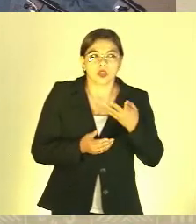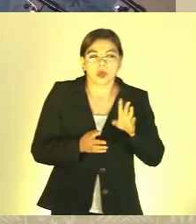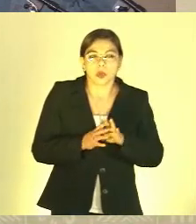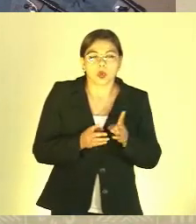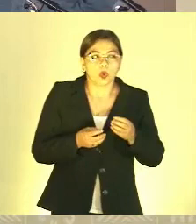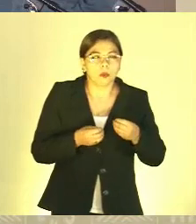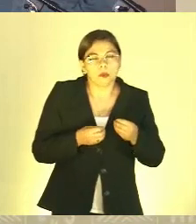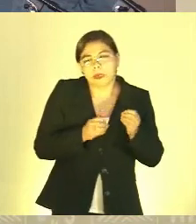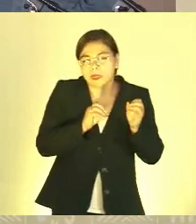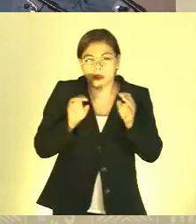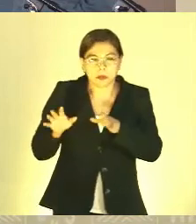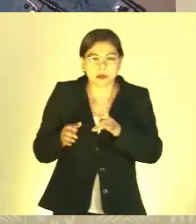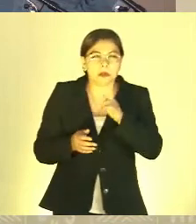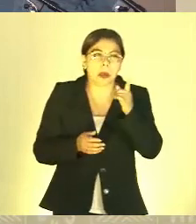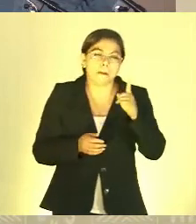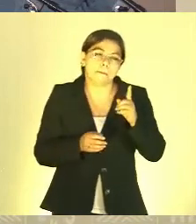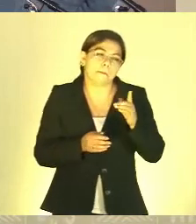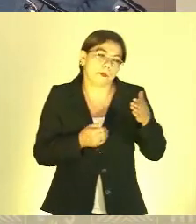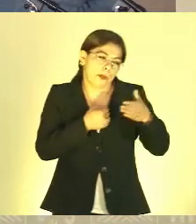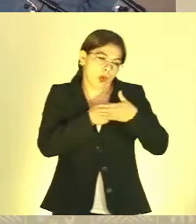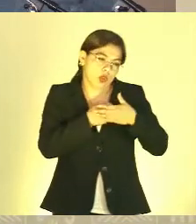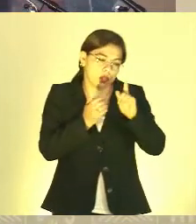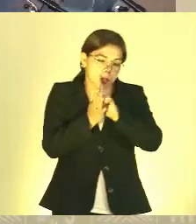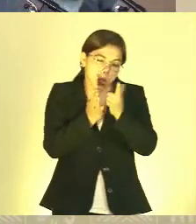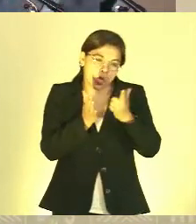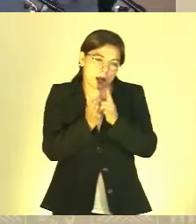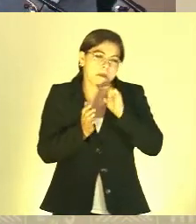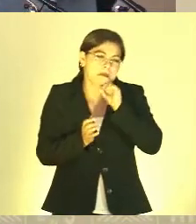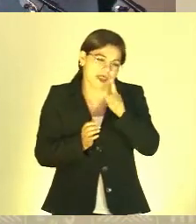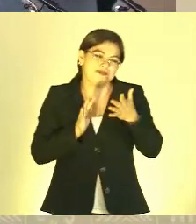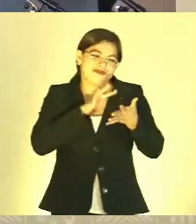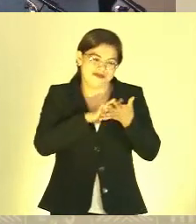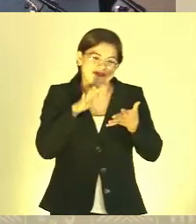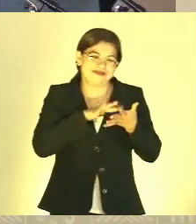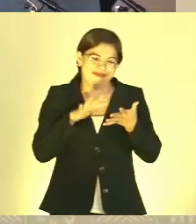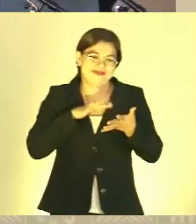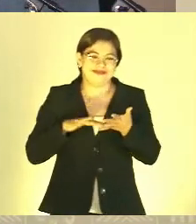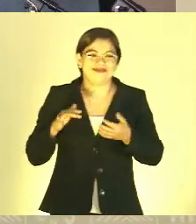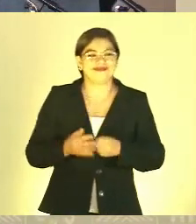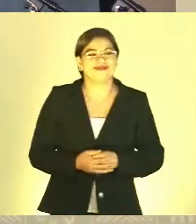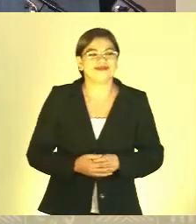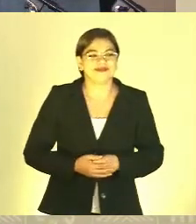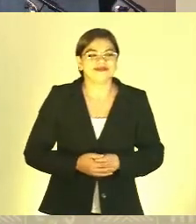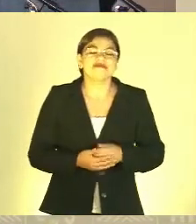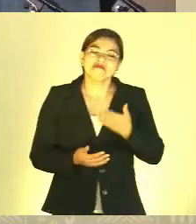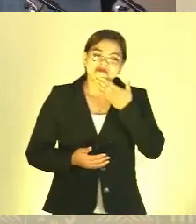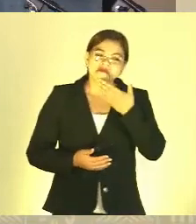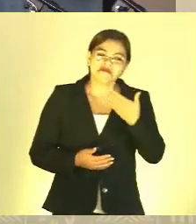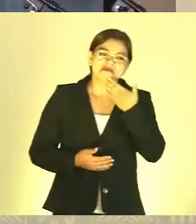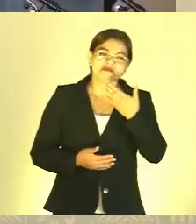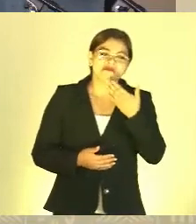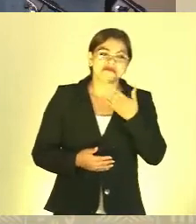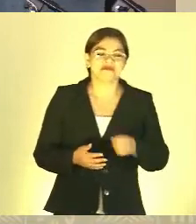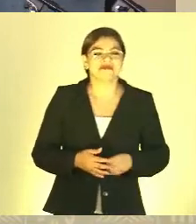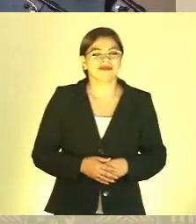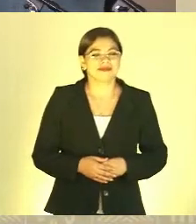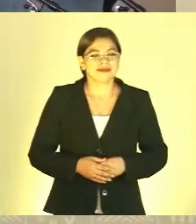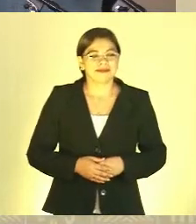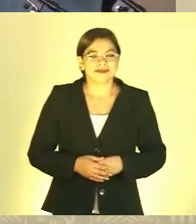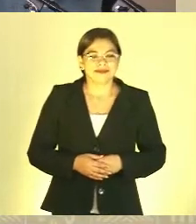dejamos para el próximo libro y los lectores del próximo libro. Muy bien.